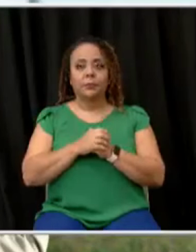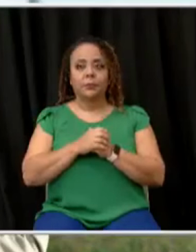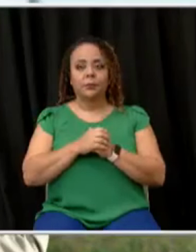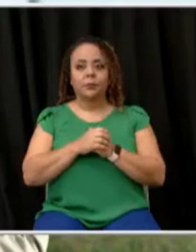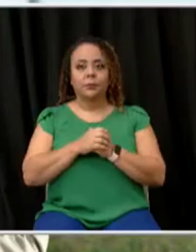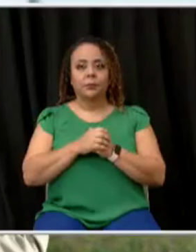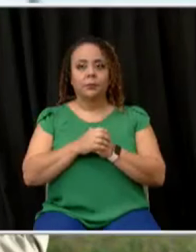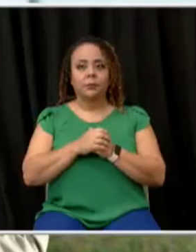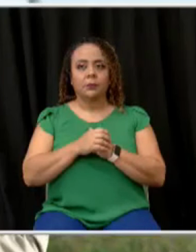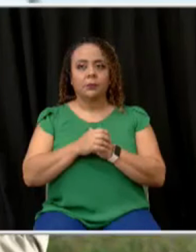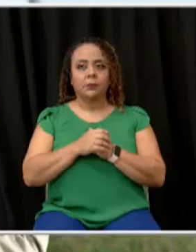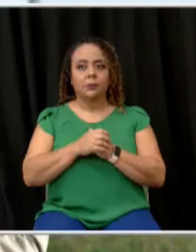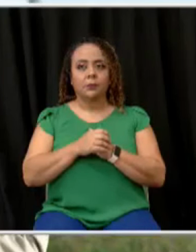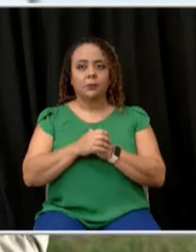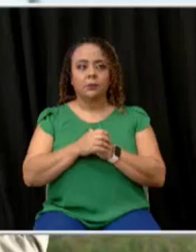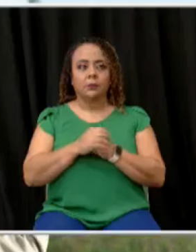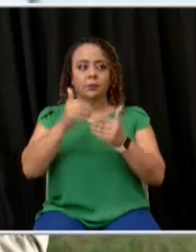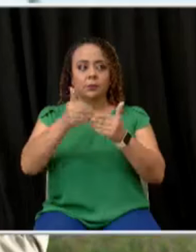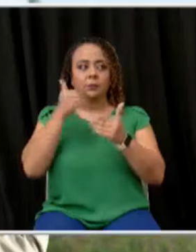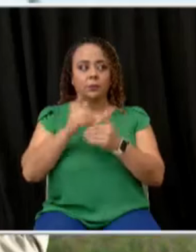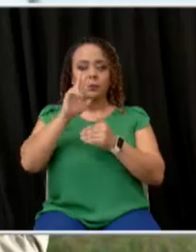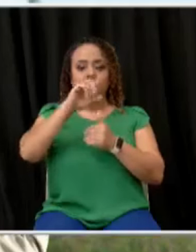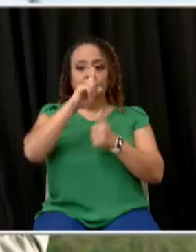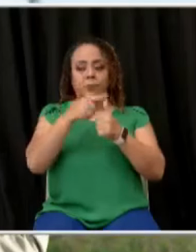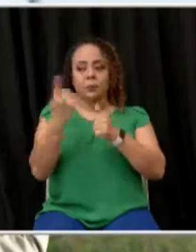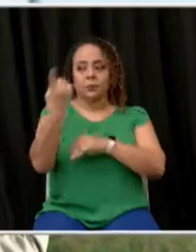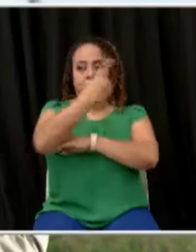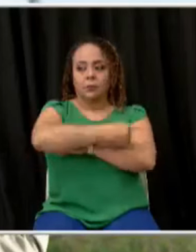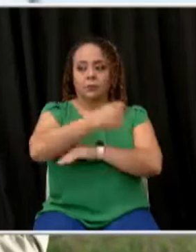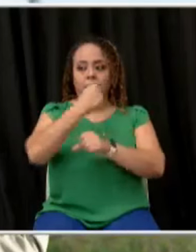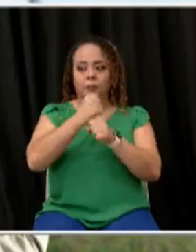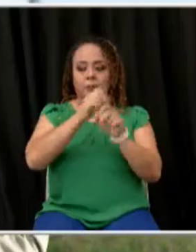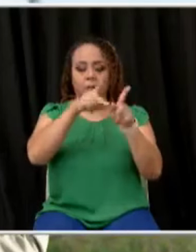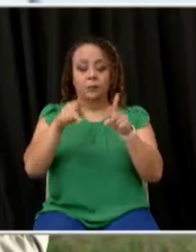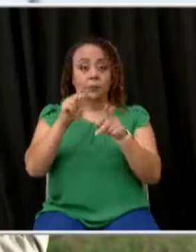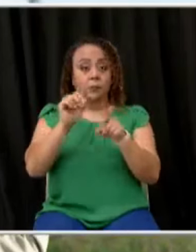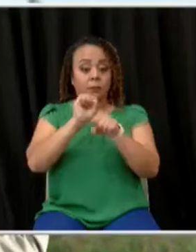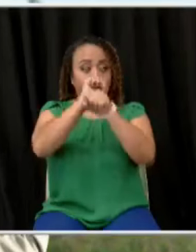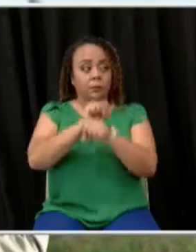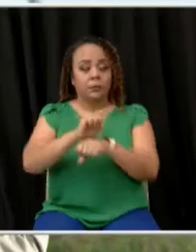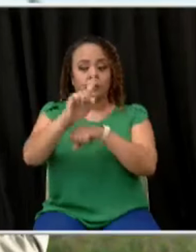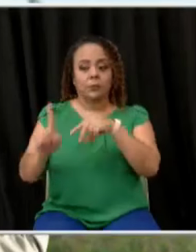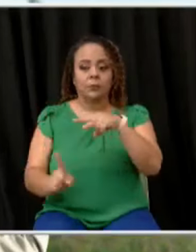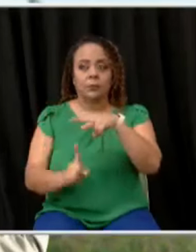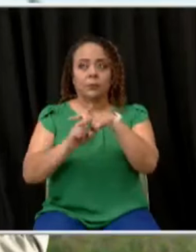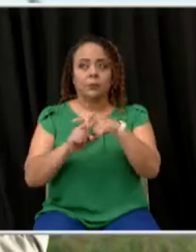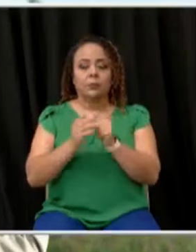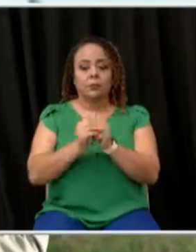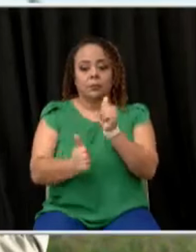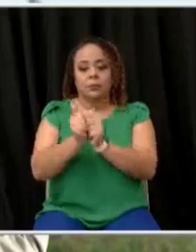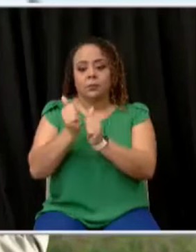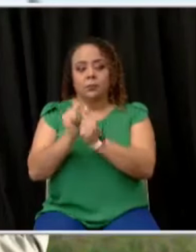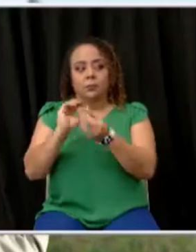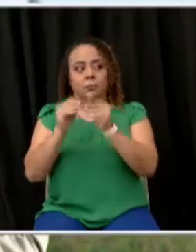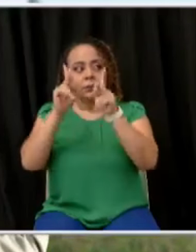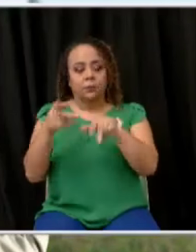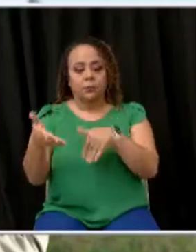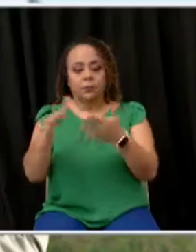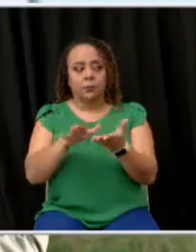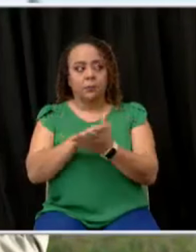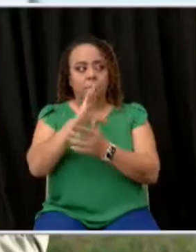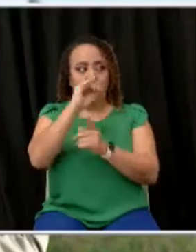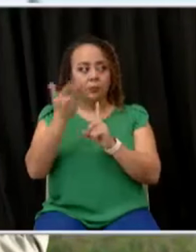pues antes de los 3 primeros días de trabajo en personas no aclimatadas es donde aparecen la mayor cantidad de muertes y